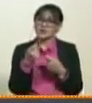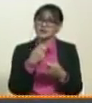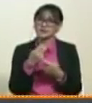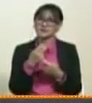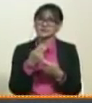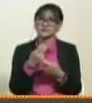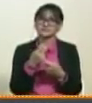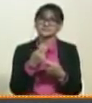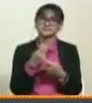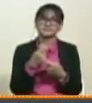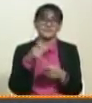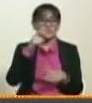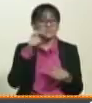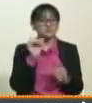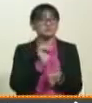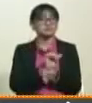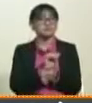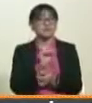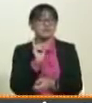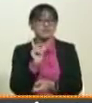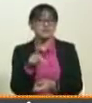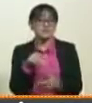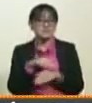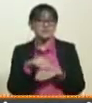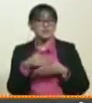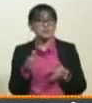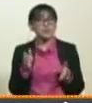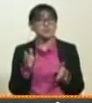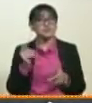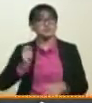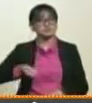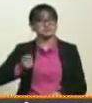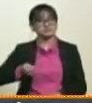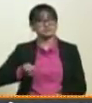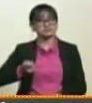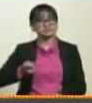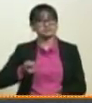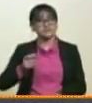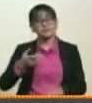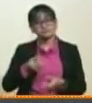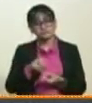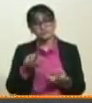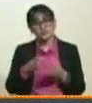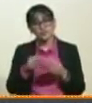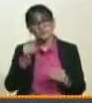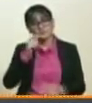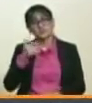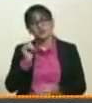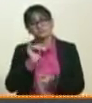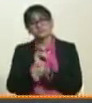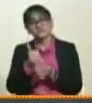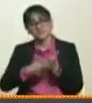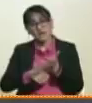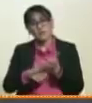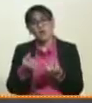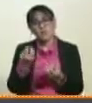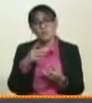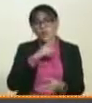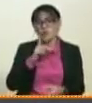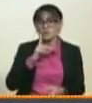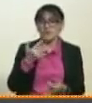para ver las personas detenidas e ir a la fiscalía toda vez que pueden preguntar todas aquellas personas que han sido detenidas número nombre cédula entidad